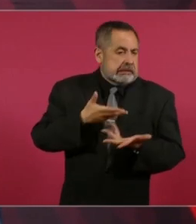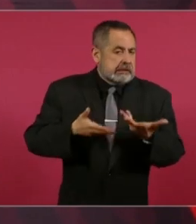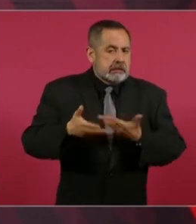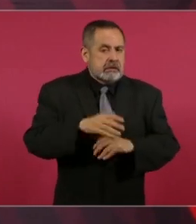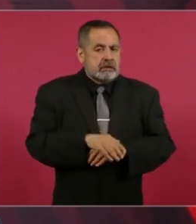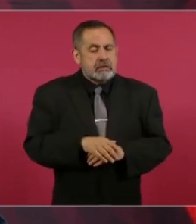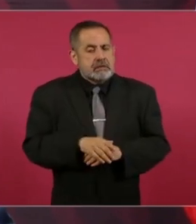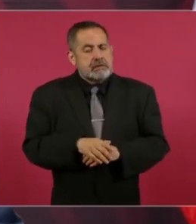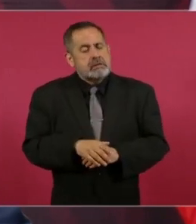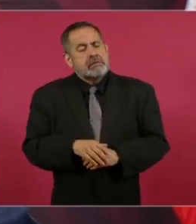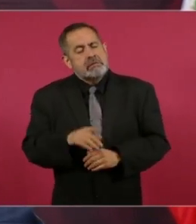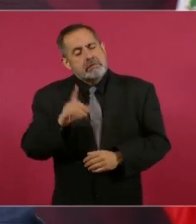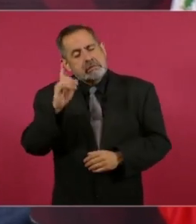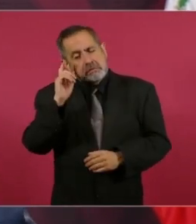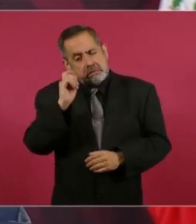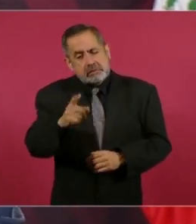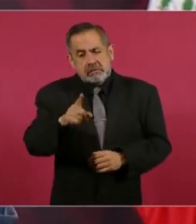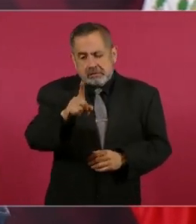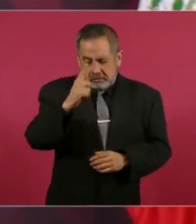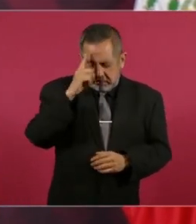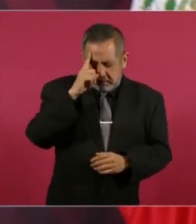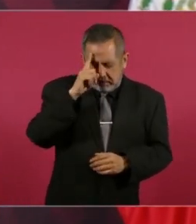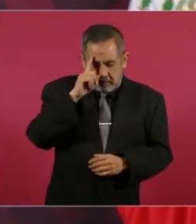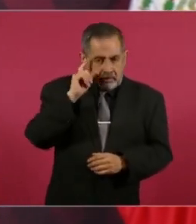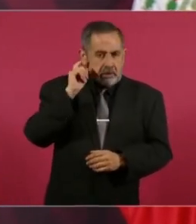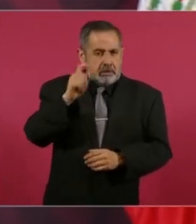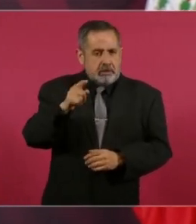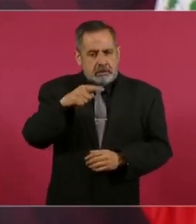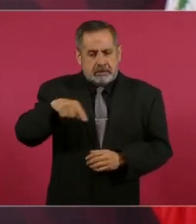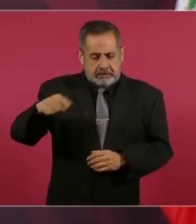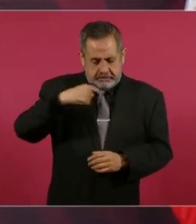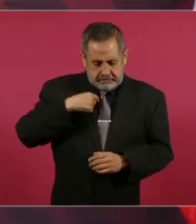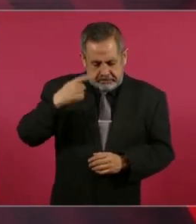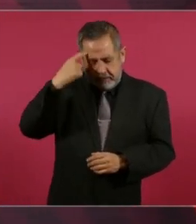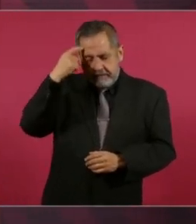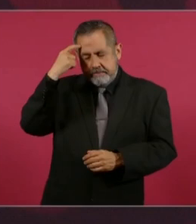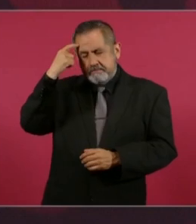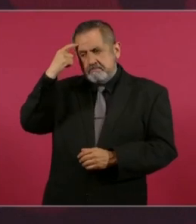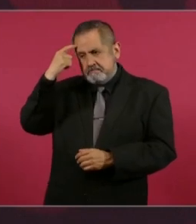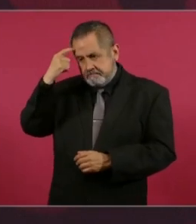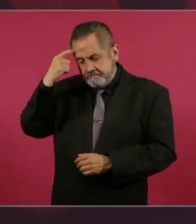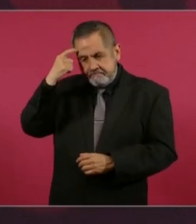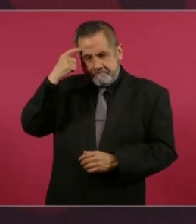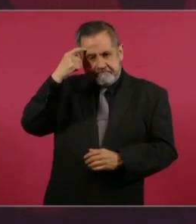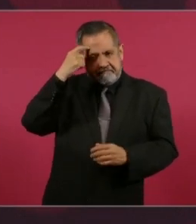Esto nos tiene también que llevar a una reflexión.